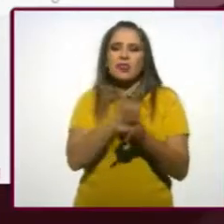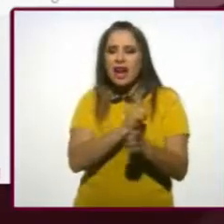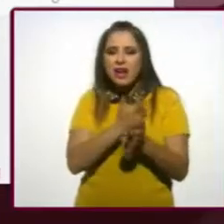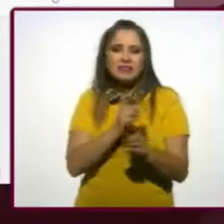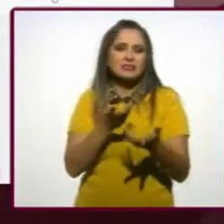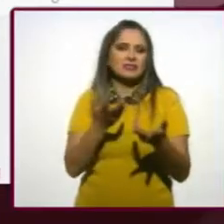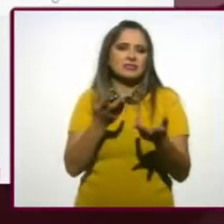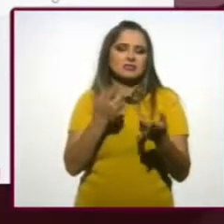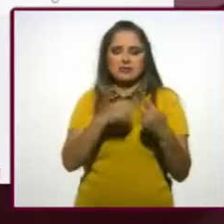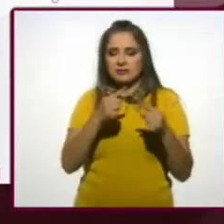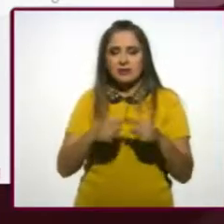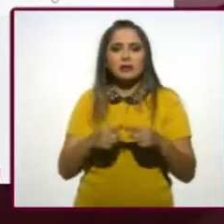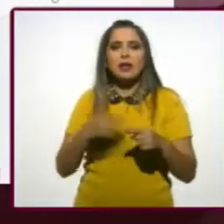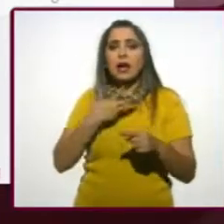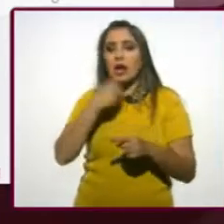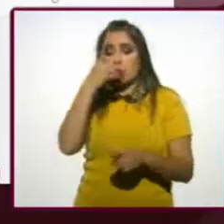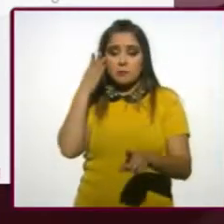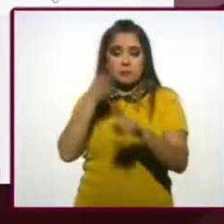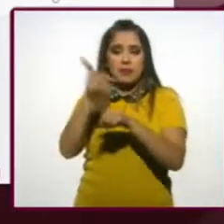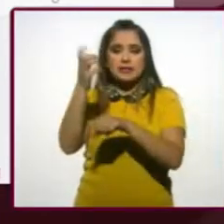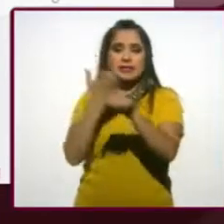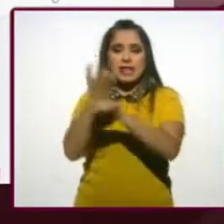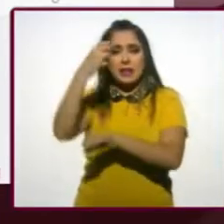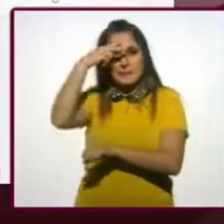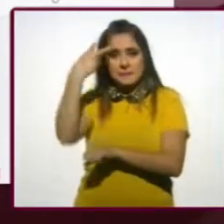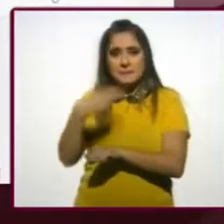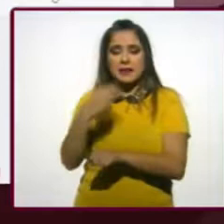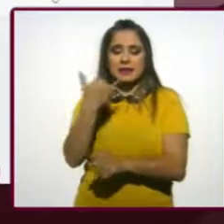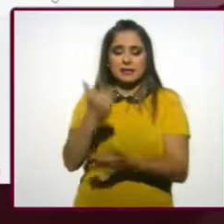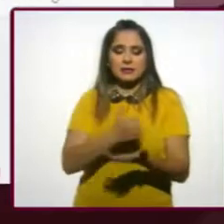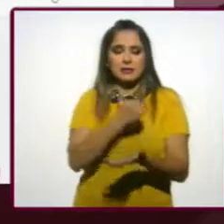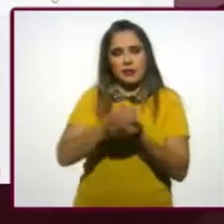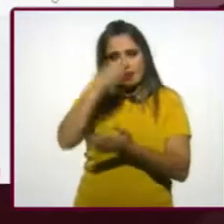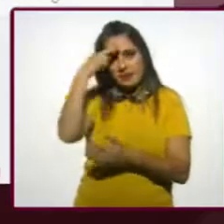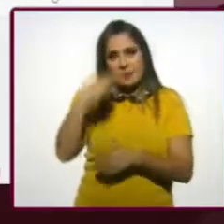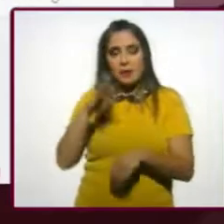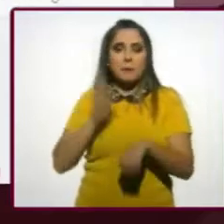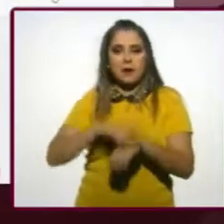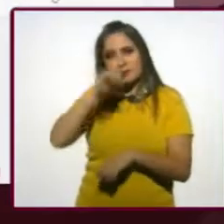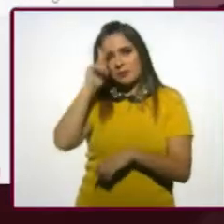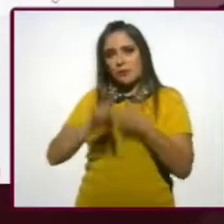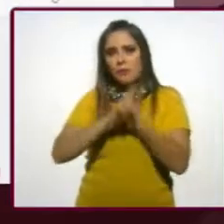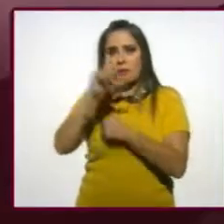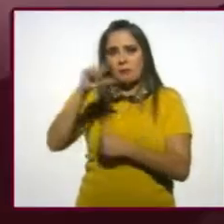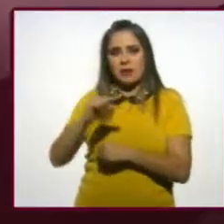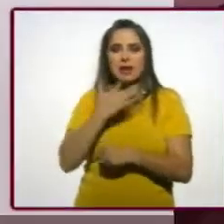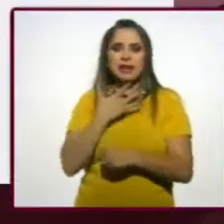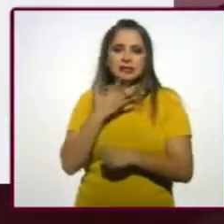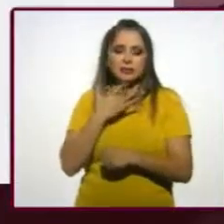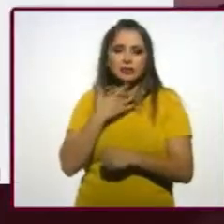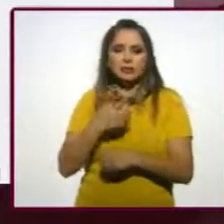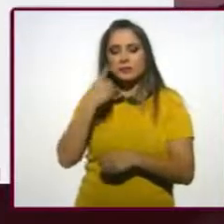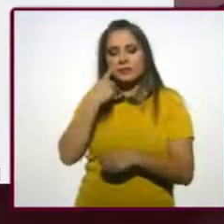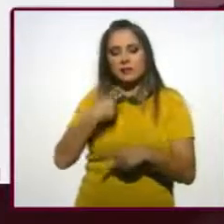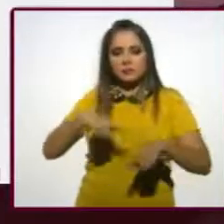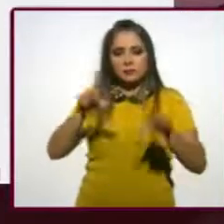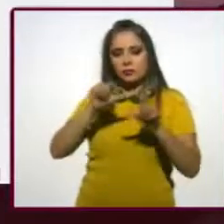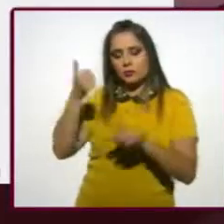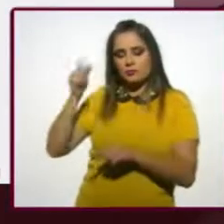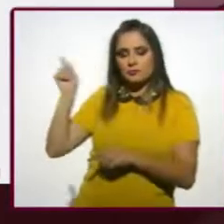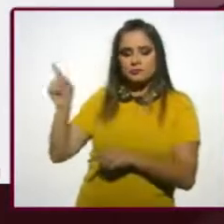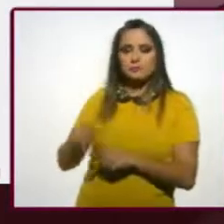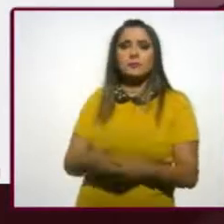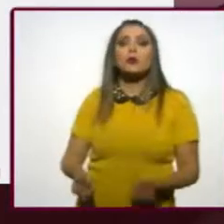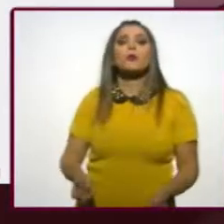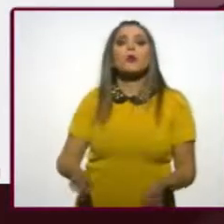país están concentrados en el Estado de México y en la Ciudad de México. Siguiente gráfico, que me parece más que claro, es